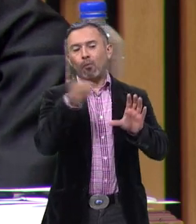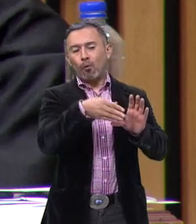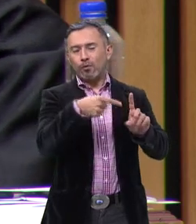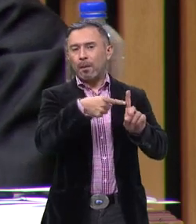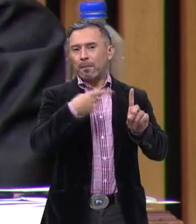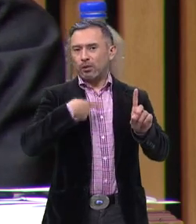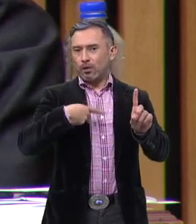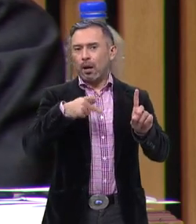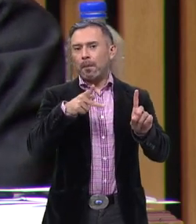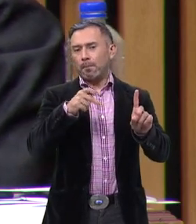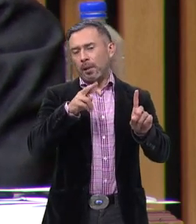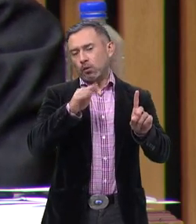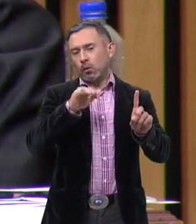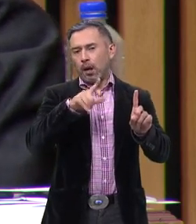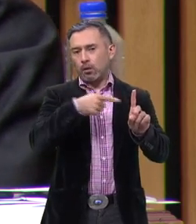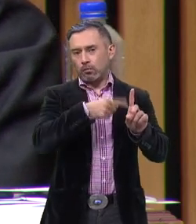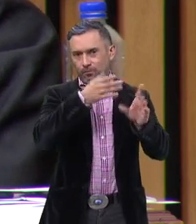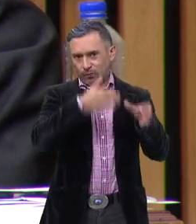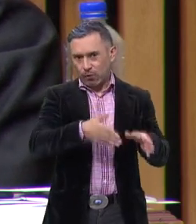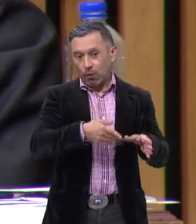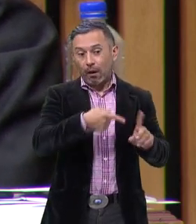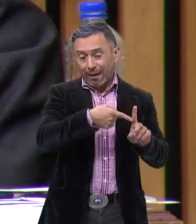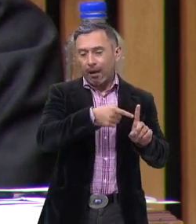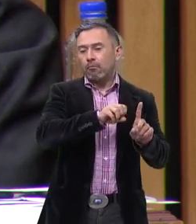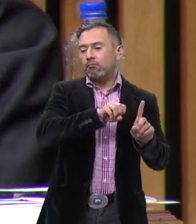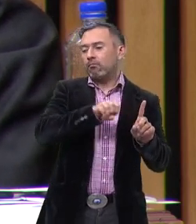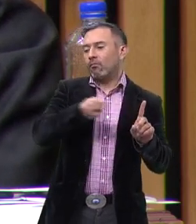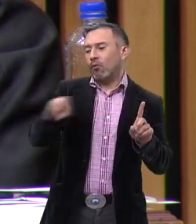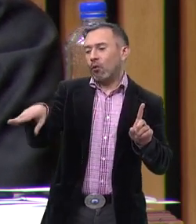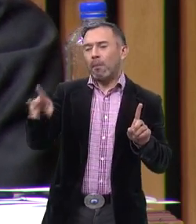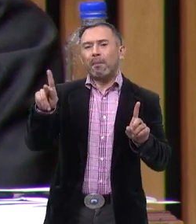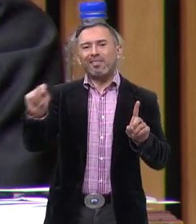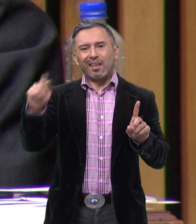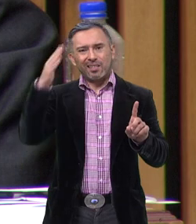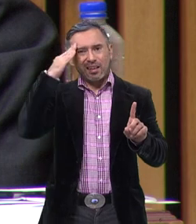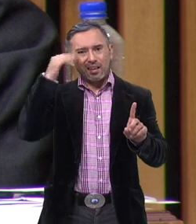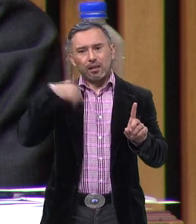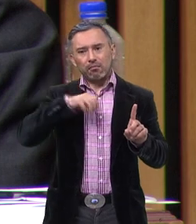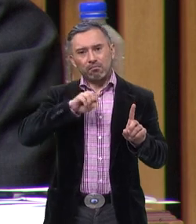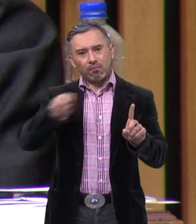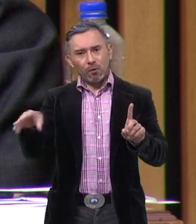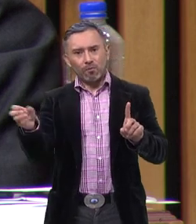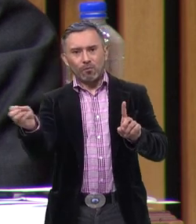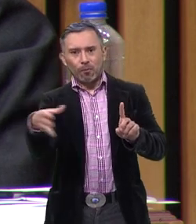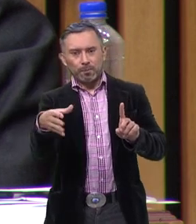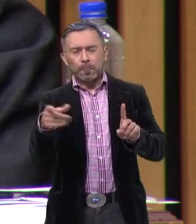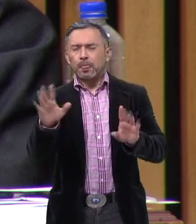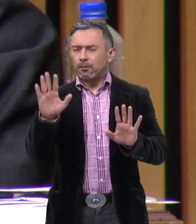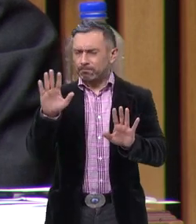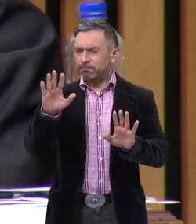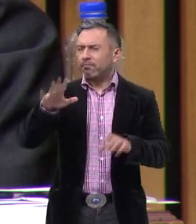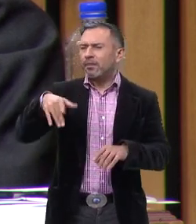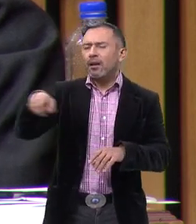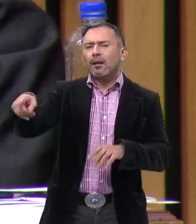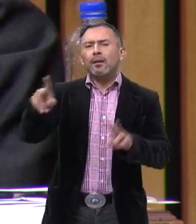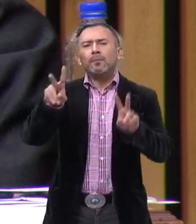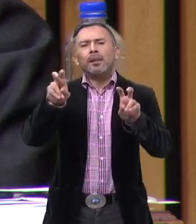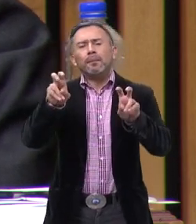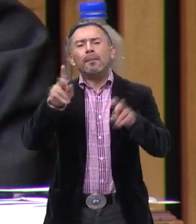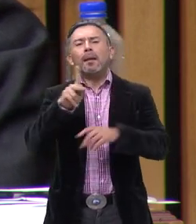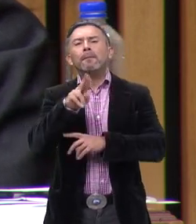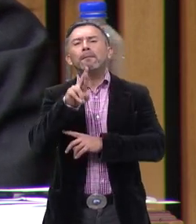dirigentes del PT quiero referirme a la decisión del Pri de retirar la queja con la que se abrió originalmente